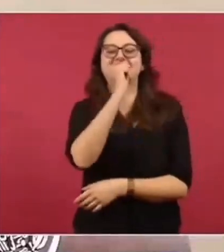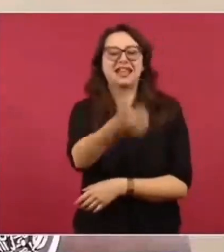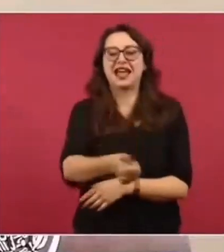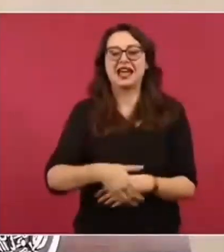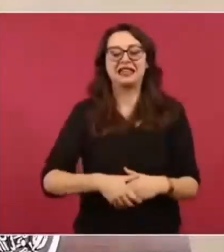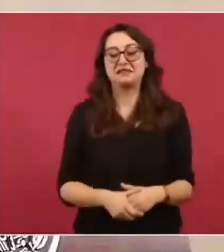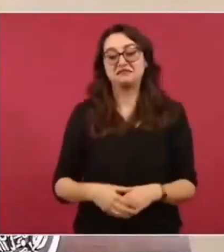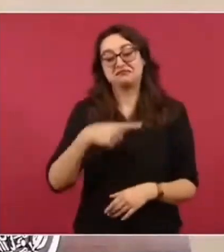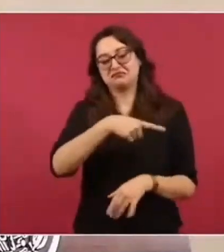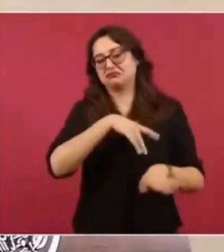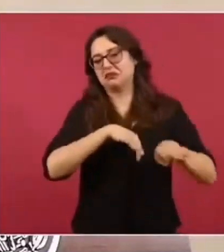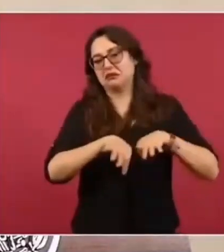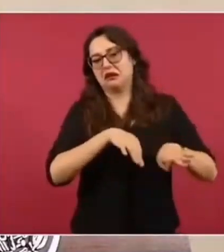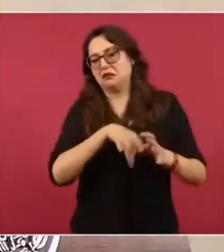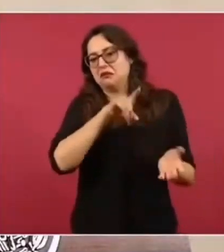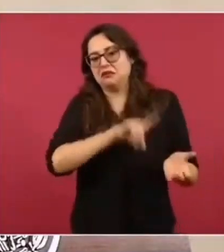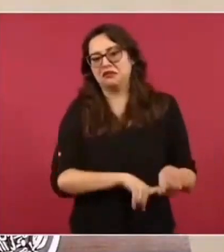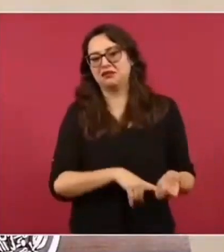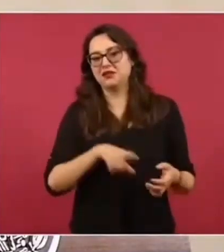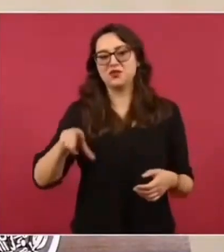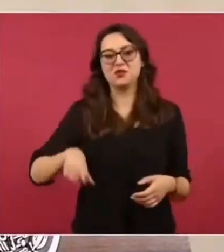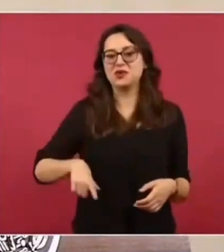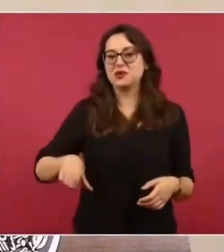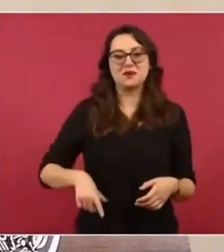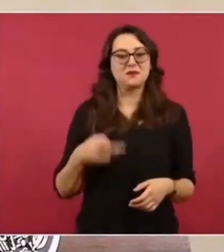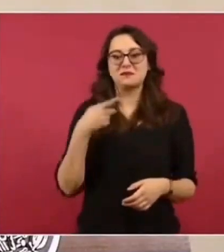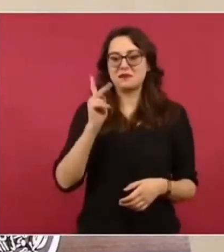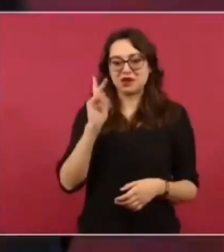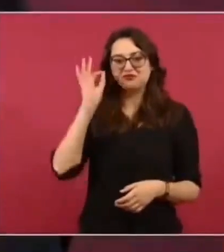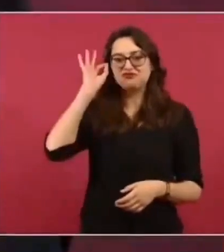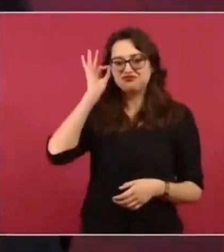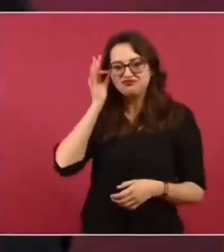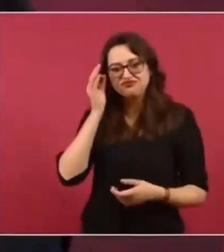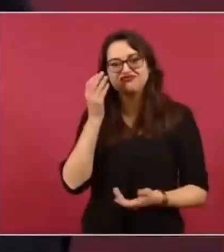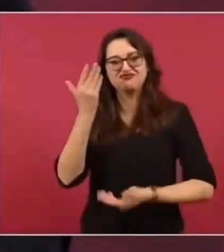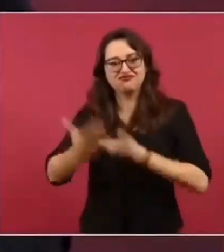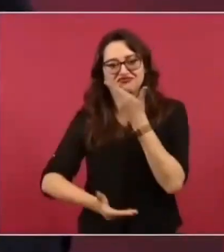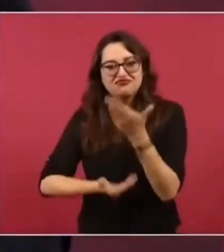que cumple una función, pero no es un siervo de la nación,